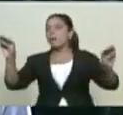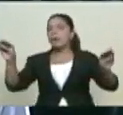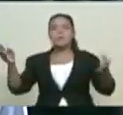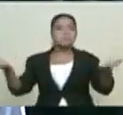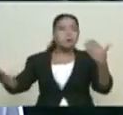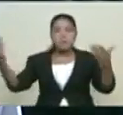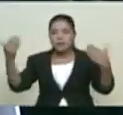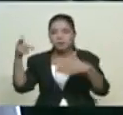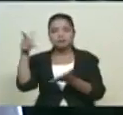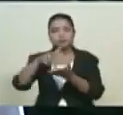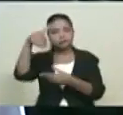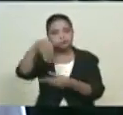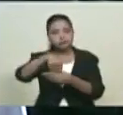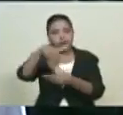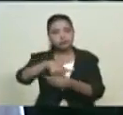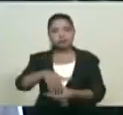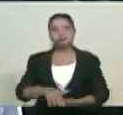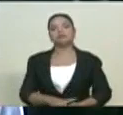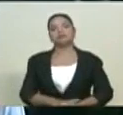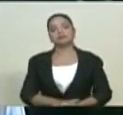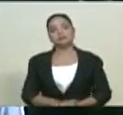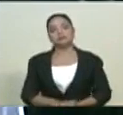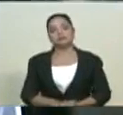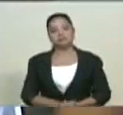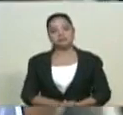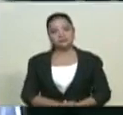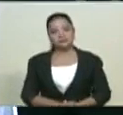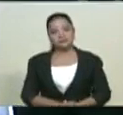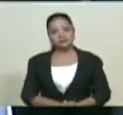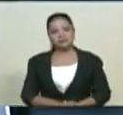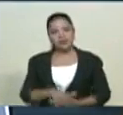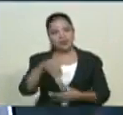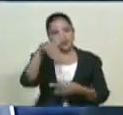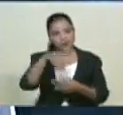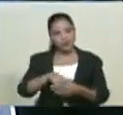hora a que asistan a los centros electorales para participar en los comicios municipales.